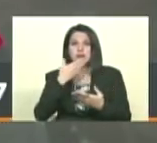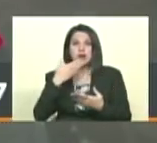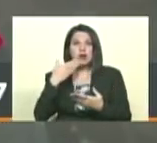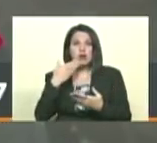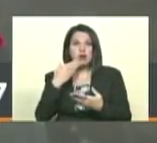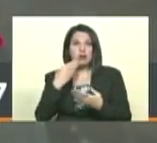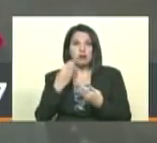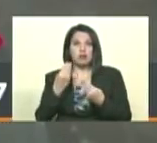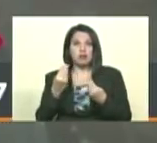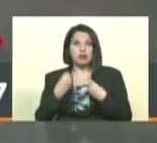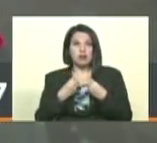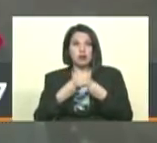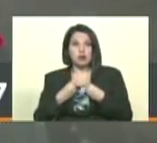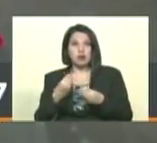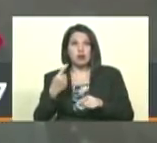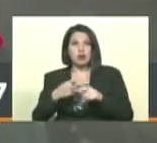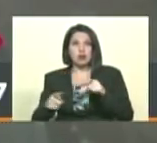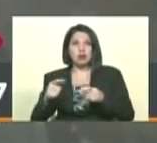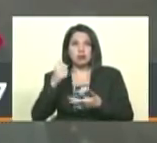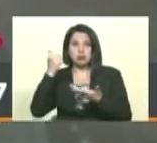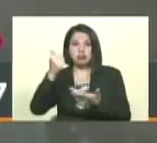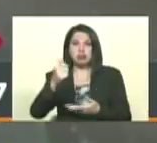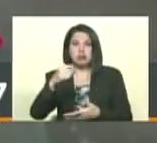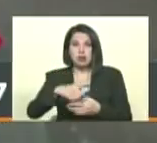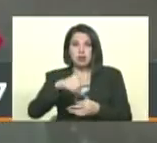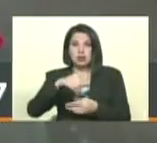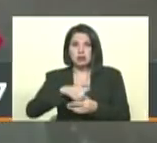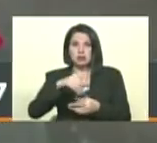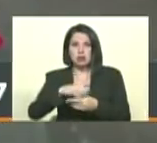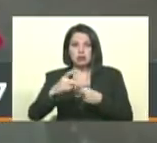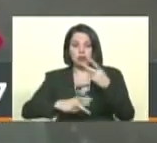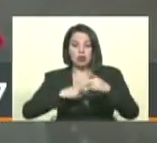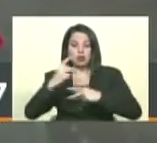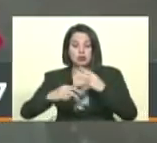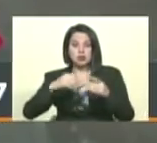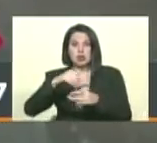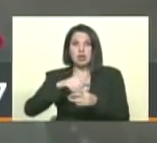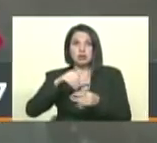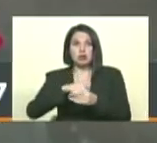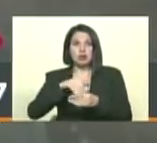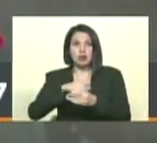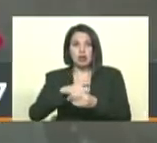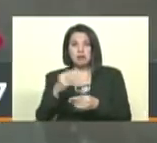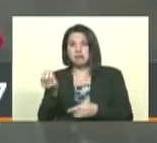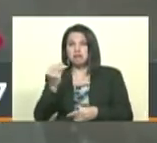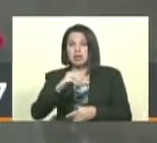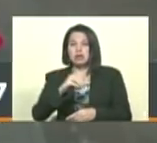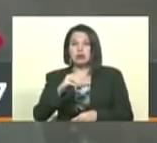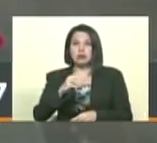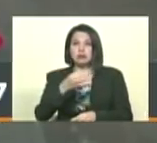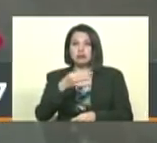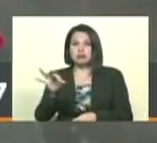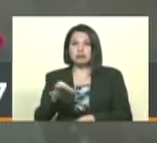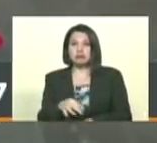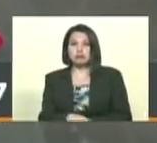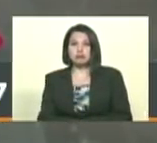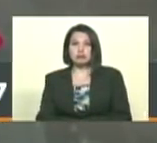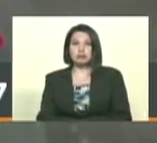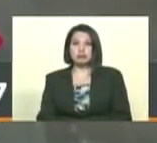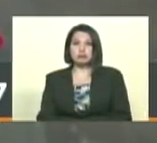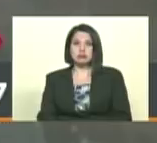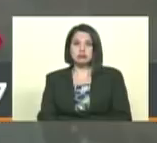a las electoras y los electores con procesos electorales cada vez de mayor calidad.